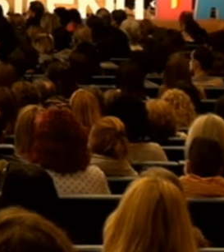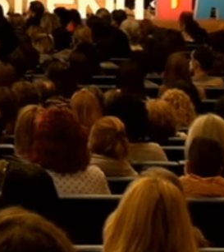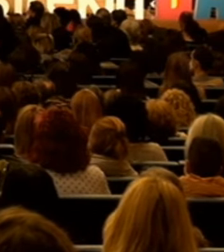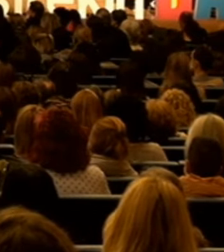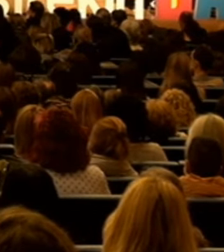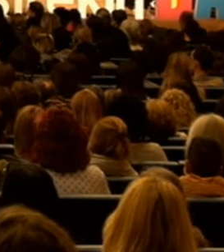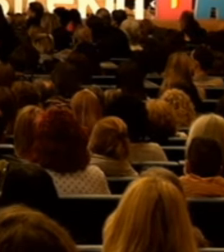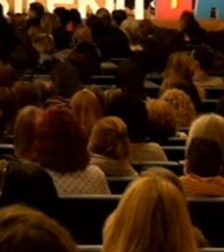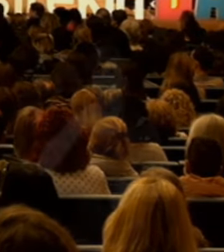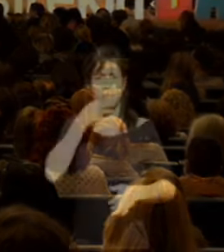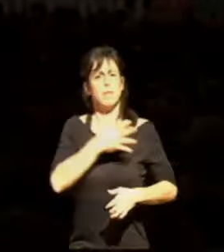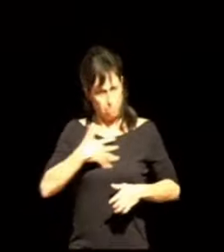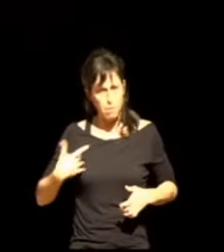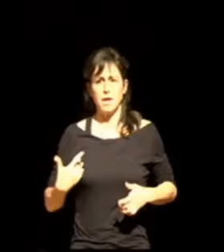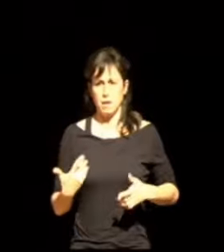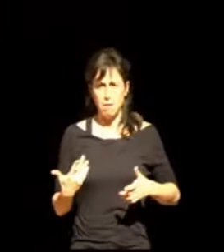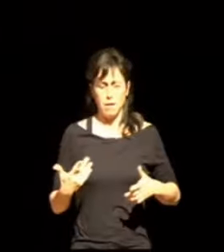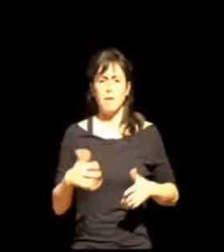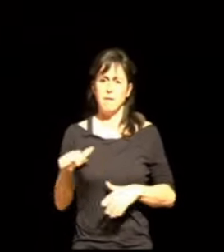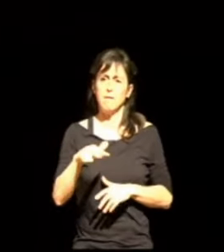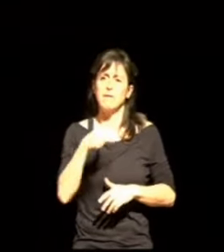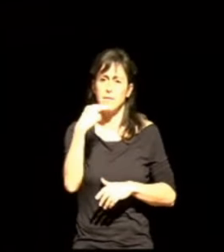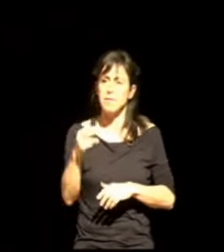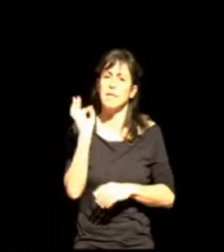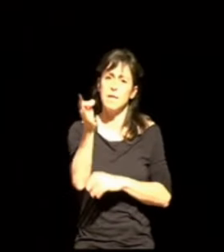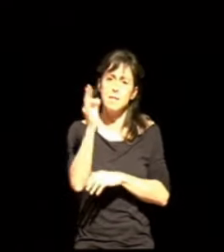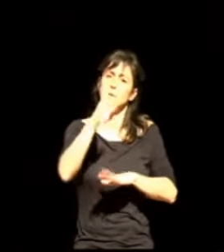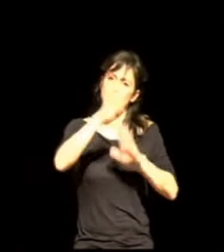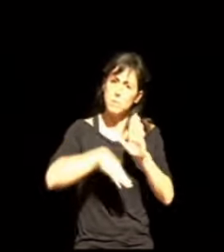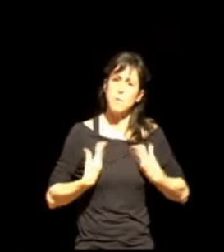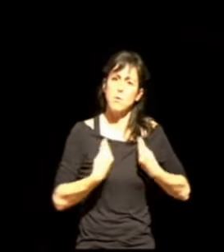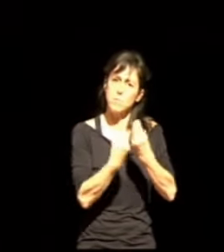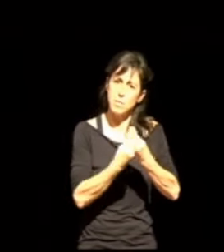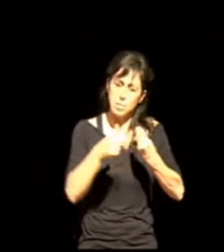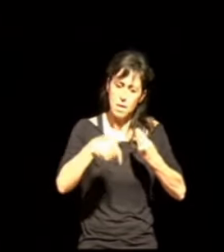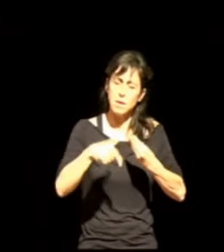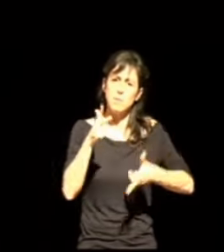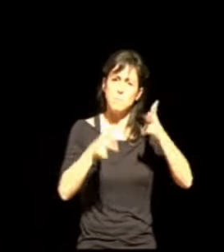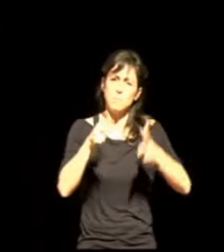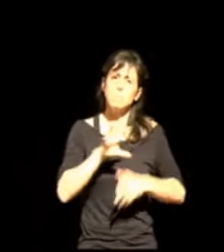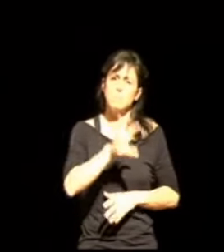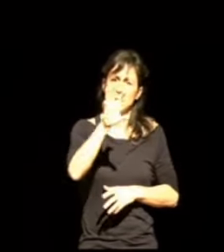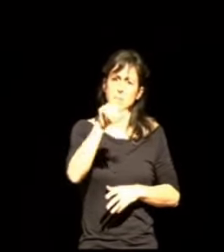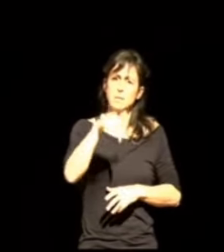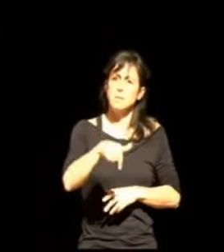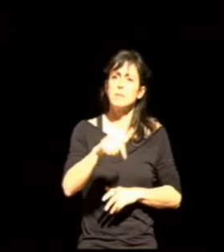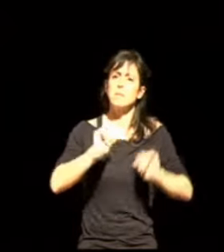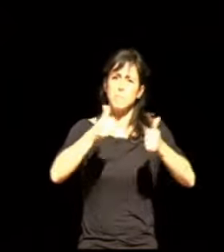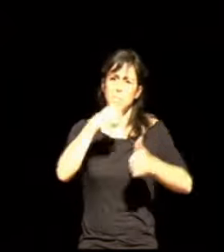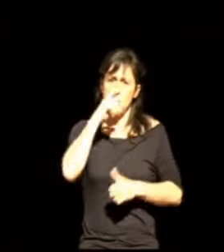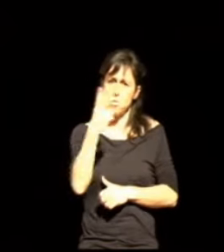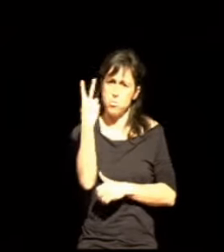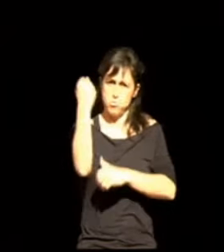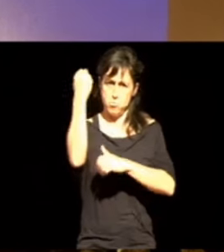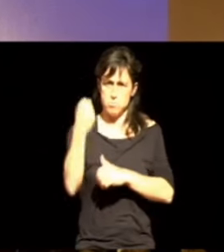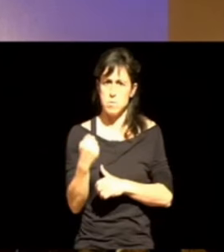benetan, eskerrik asko. Es verdad que comenzamos el programa de convivencia en este país en el año 2000, Tuve la suerte en